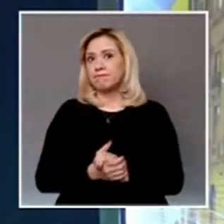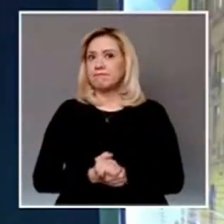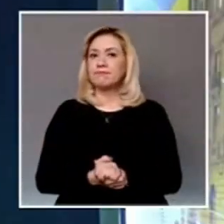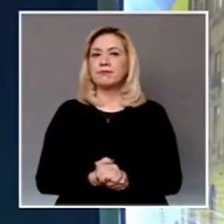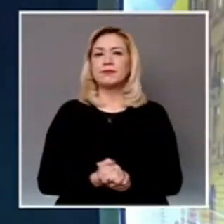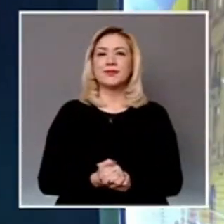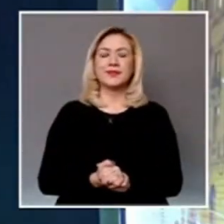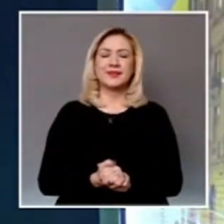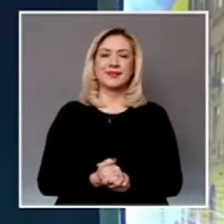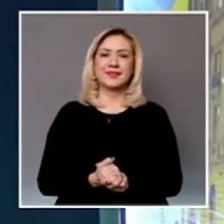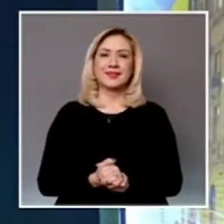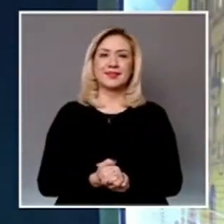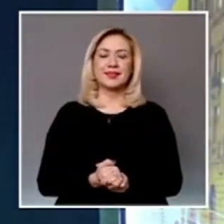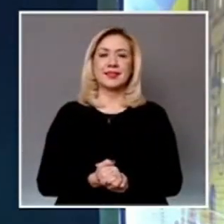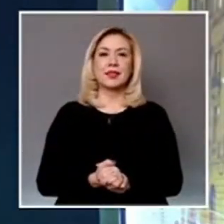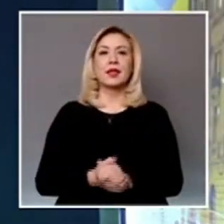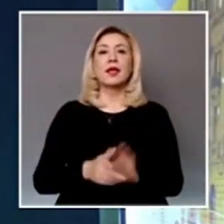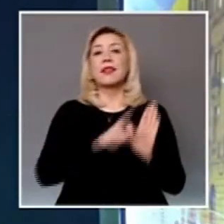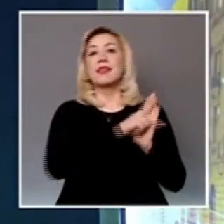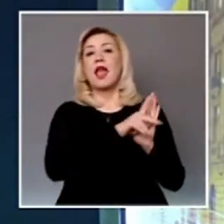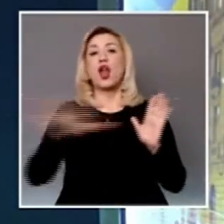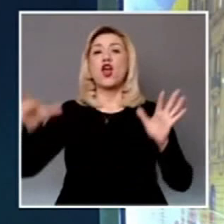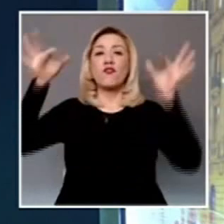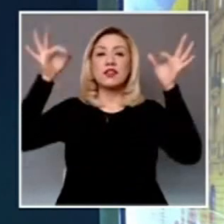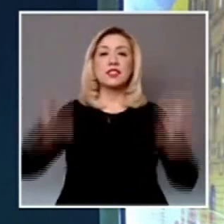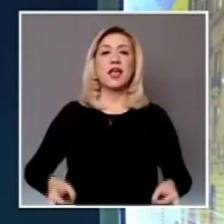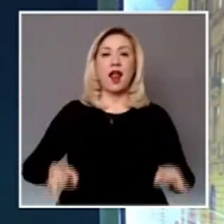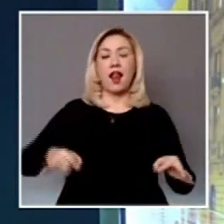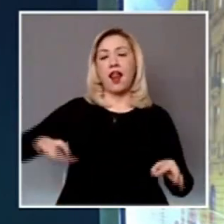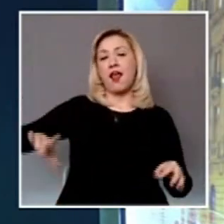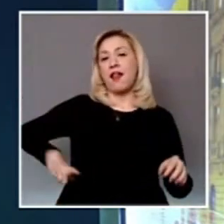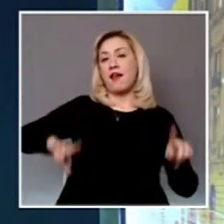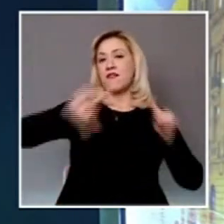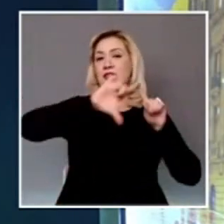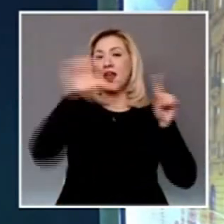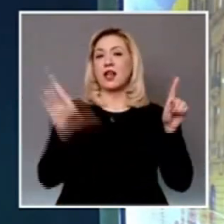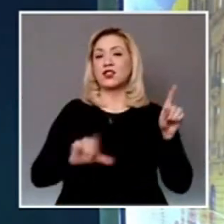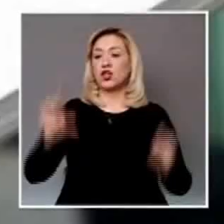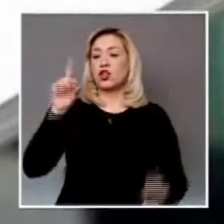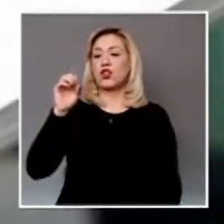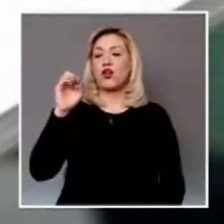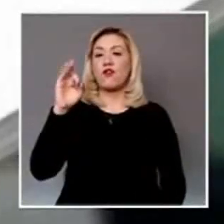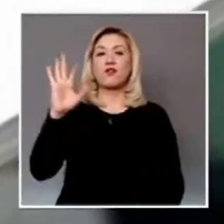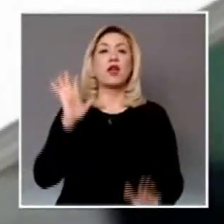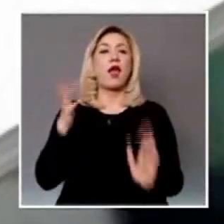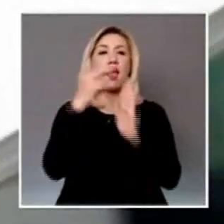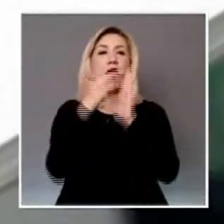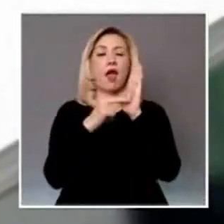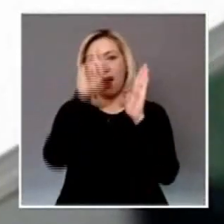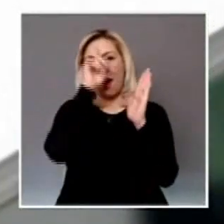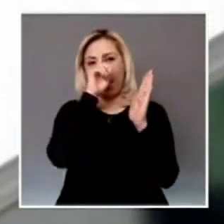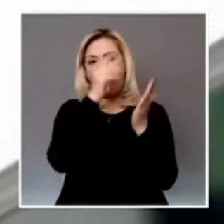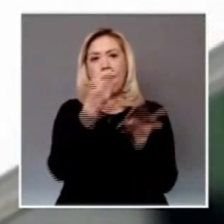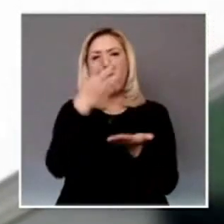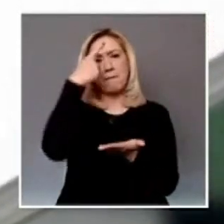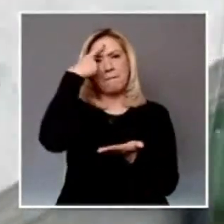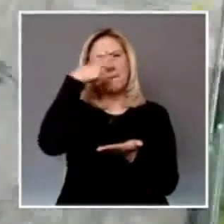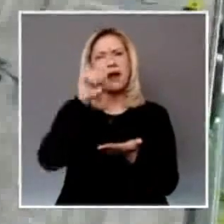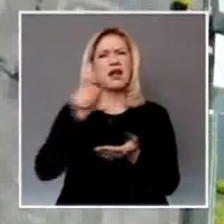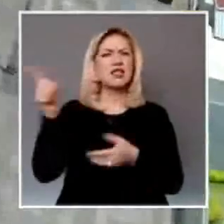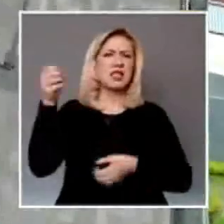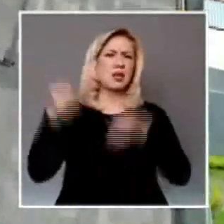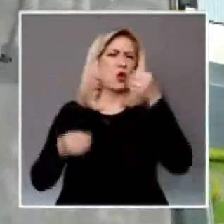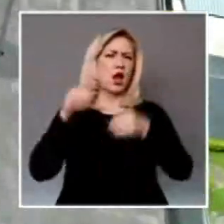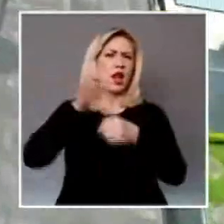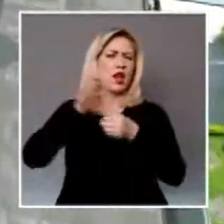En el Diario Oficial de la Federación fue publicado el Manual de Procedimientos de la Visitaduría Judicial del Tribunal Electoral del